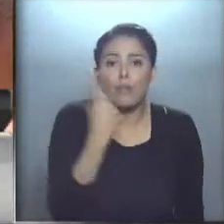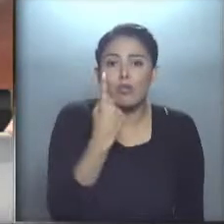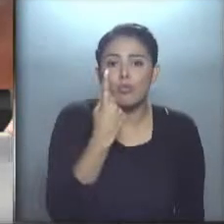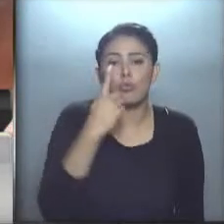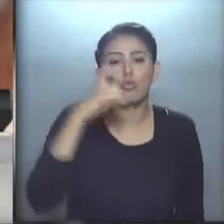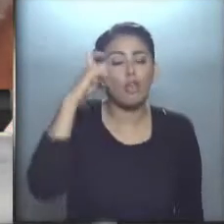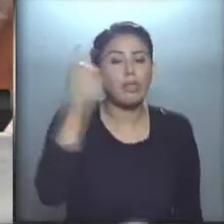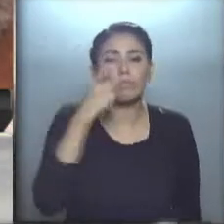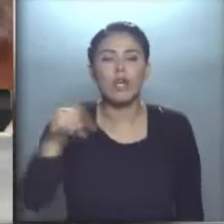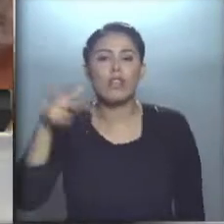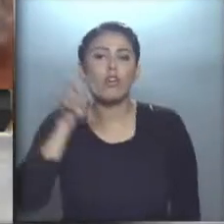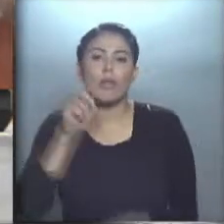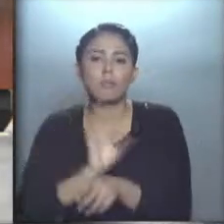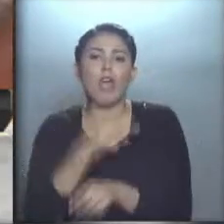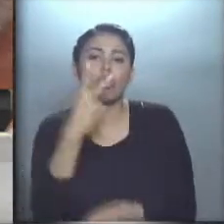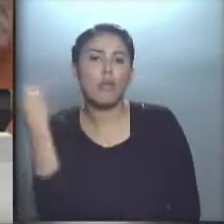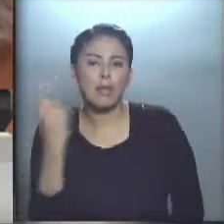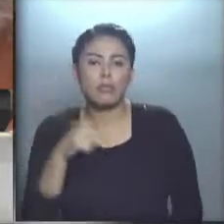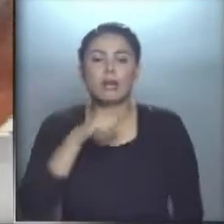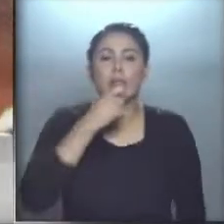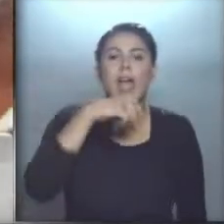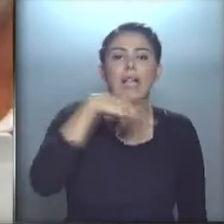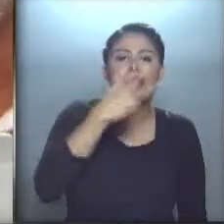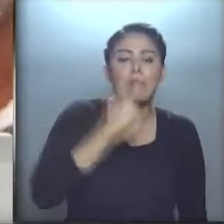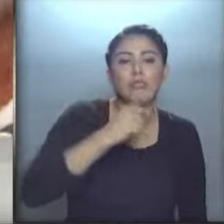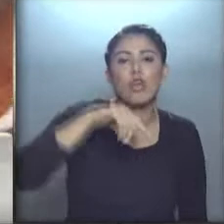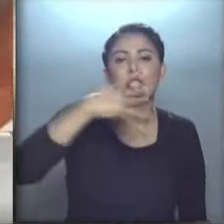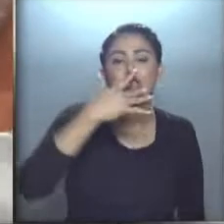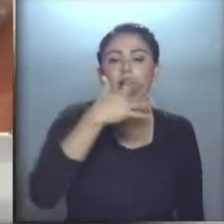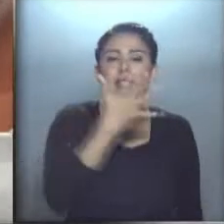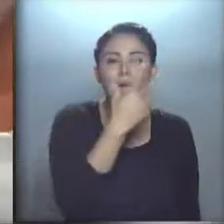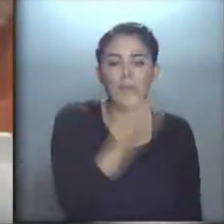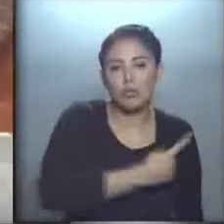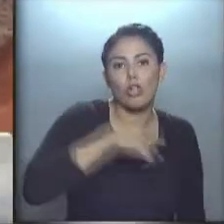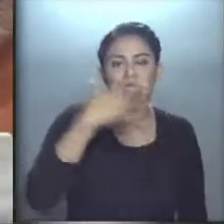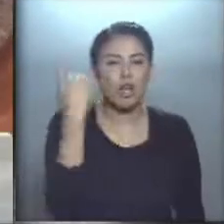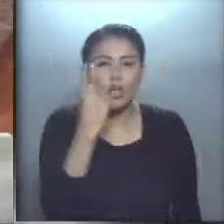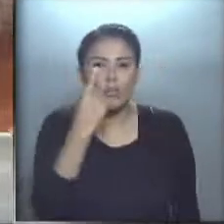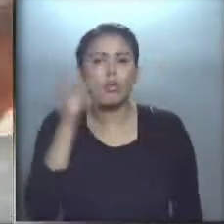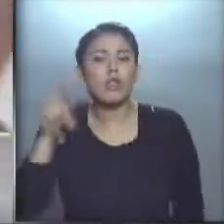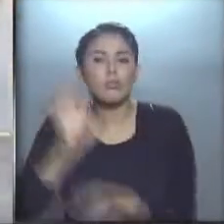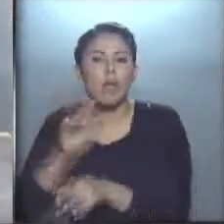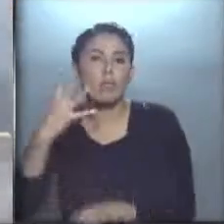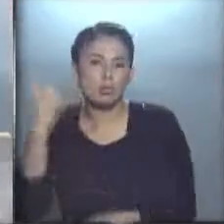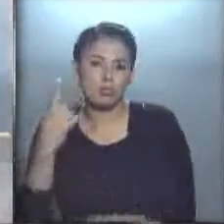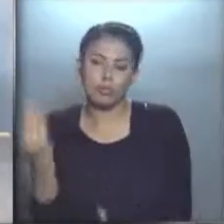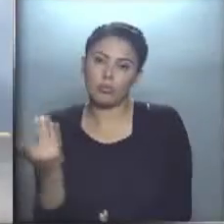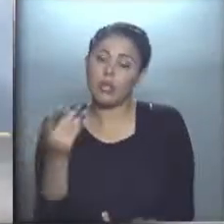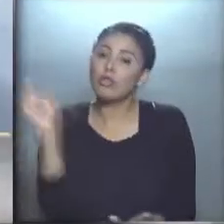y te cobran 2 minutos, 3 minutos 5 y te cobran 4 minutos. Esas fracciones sumadas pueden